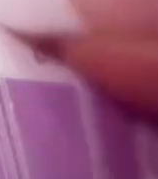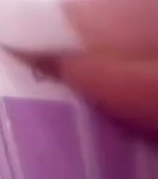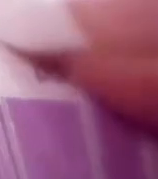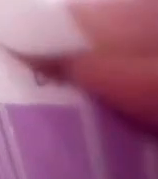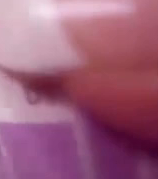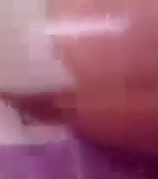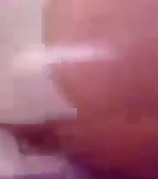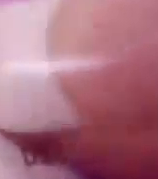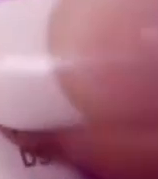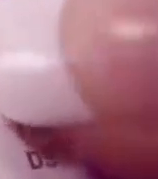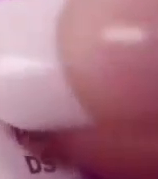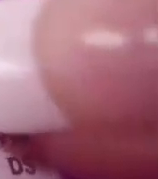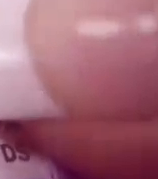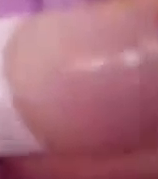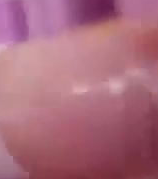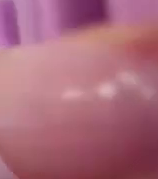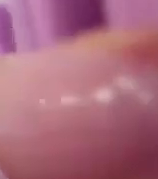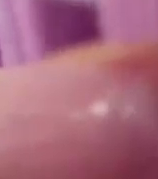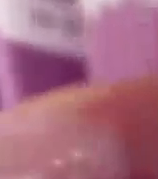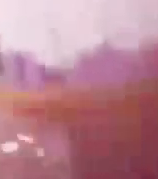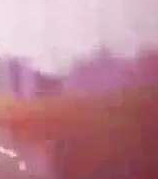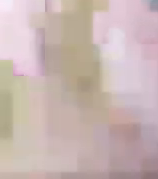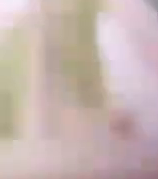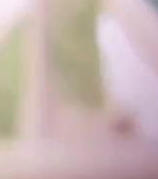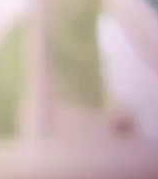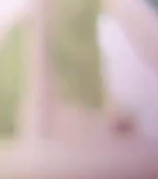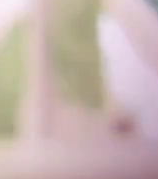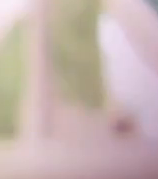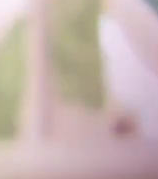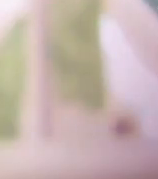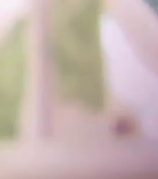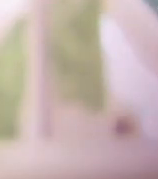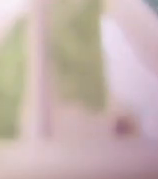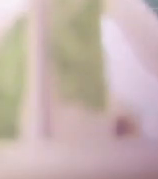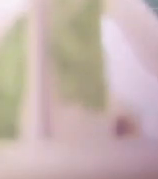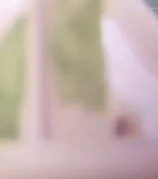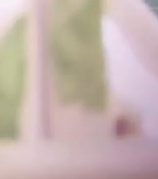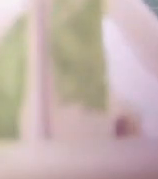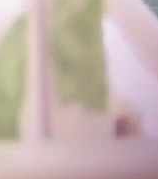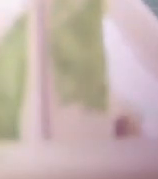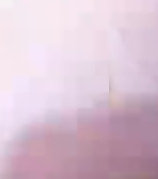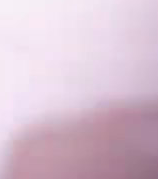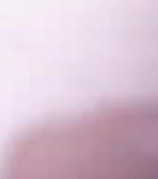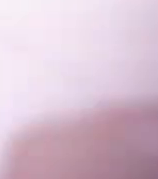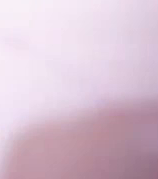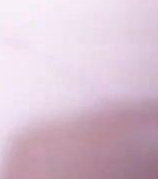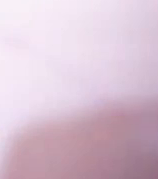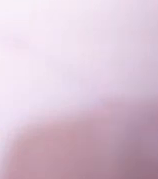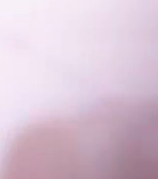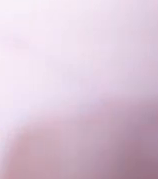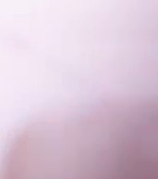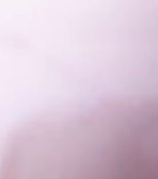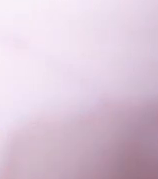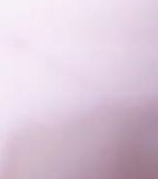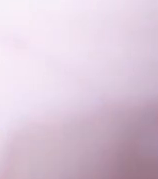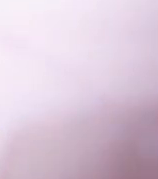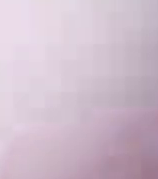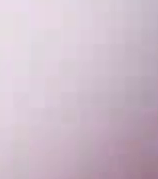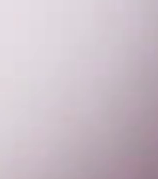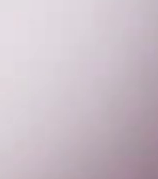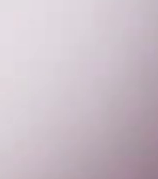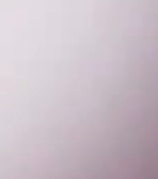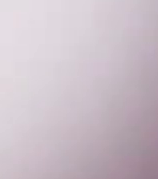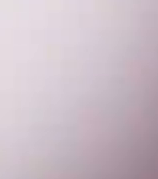certeza. Imprimimos especial cuidado en la legalidad. Le damos valor a la independencia. Remarcamos sobre la objetividad